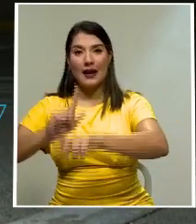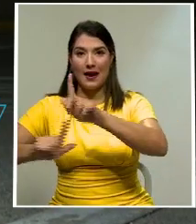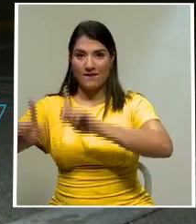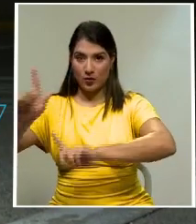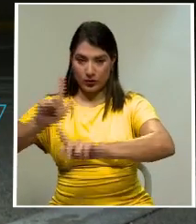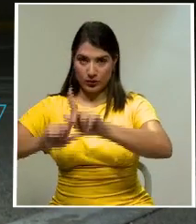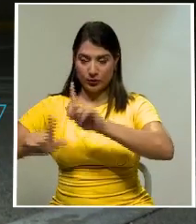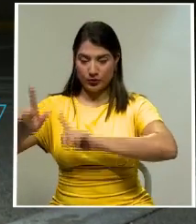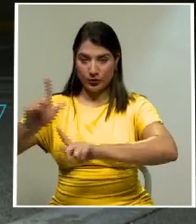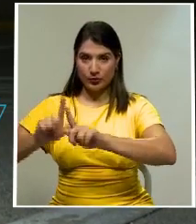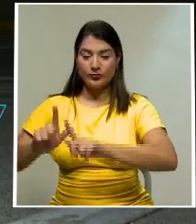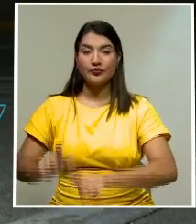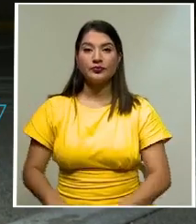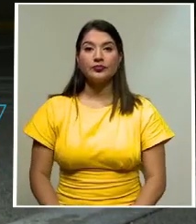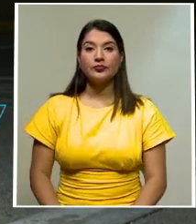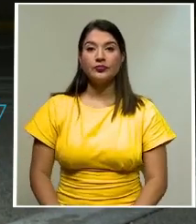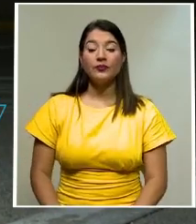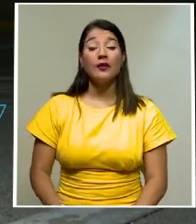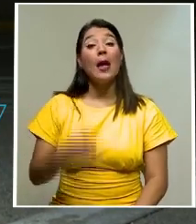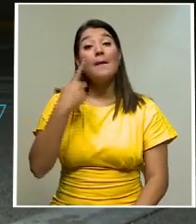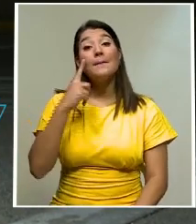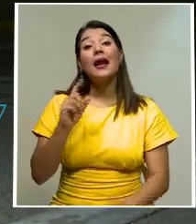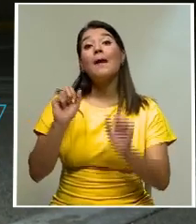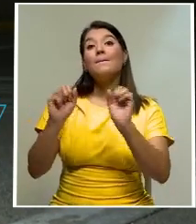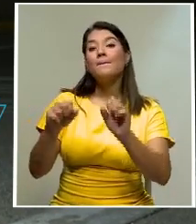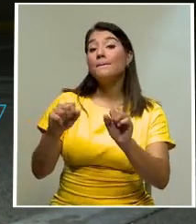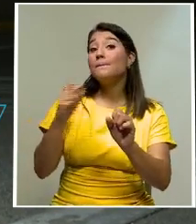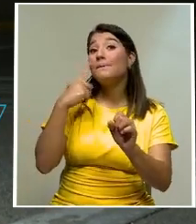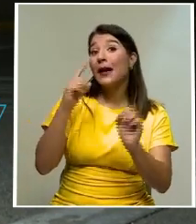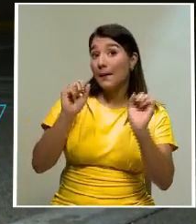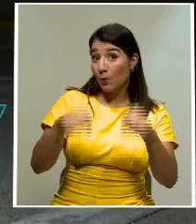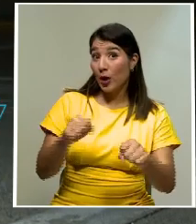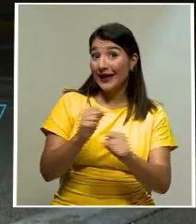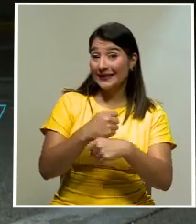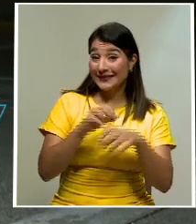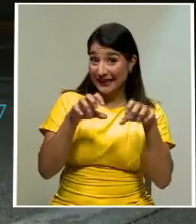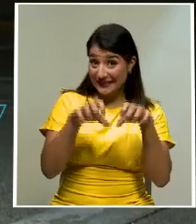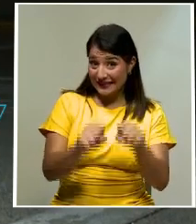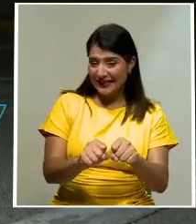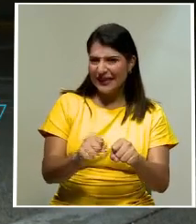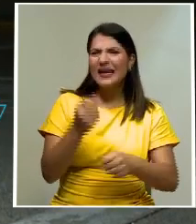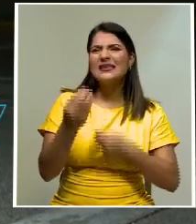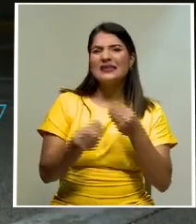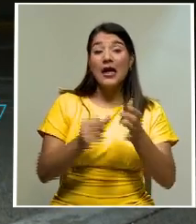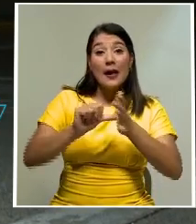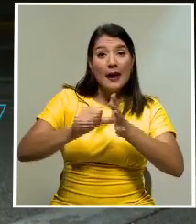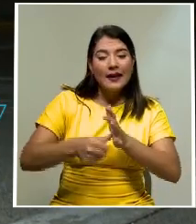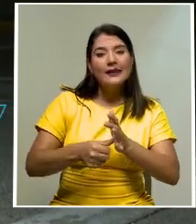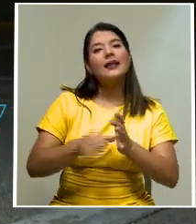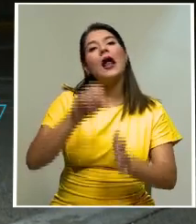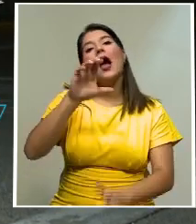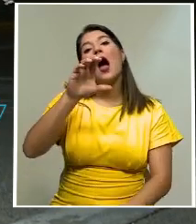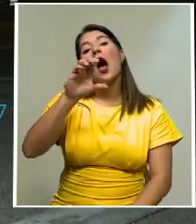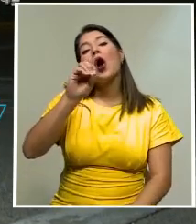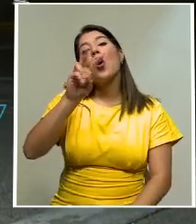hasta el laboratorio. Para sacar la cita también se debe ingresar a la página